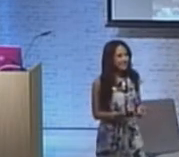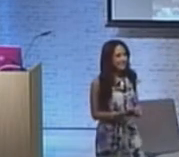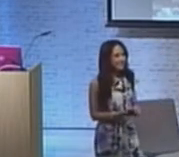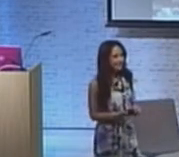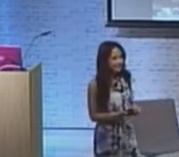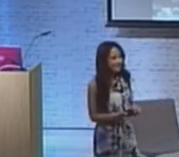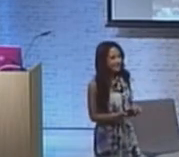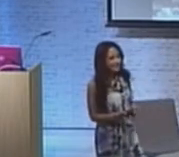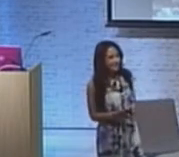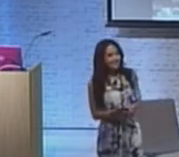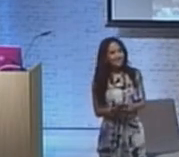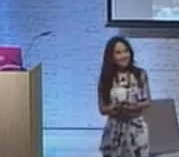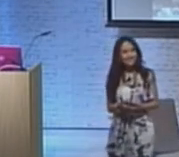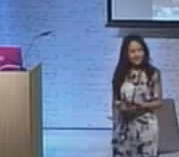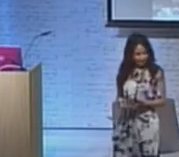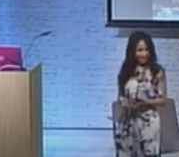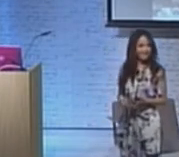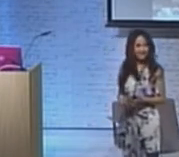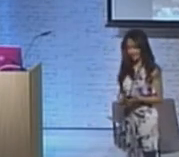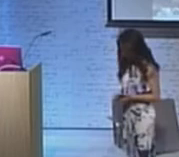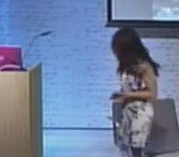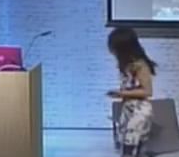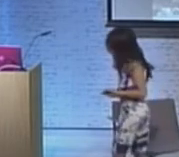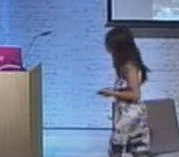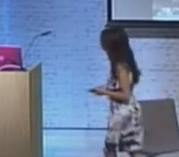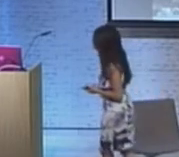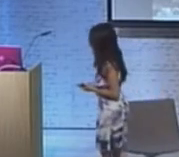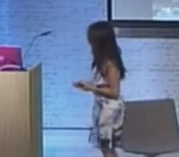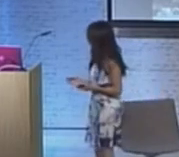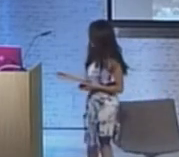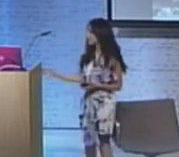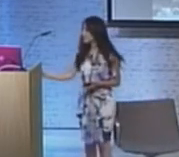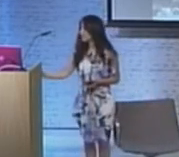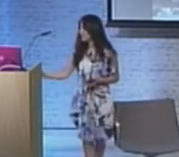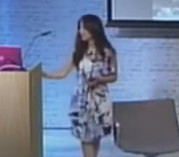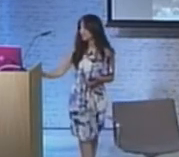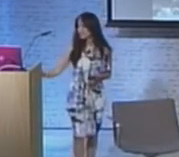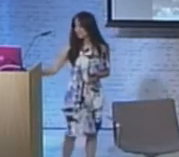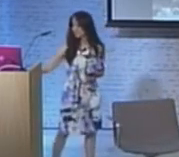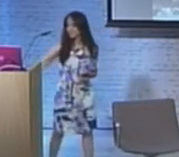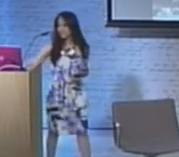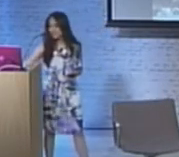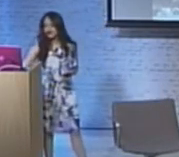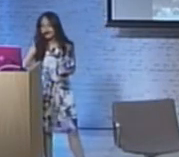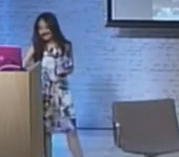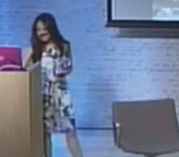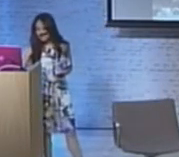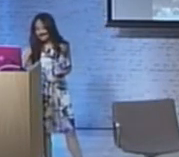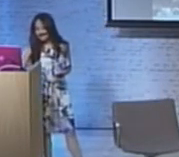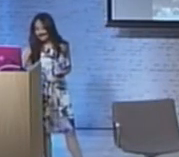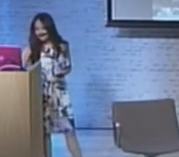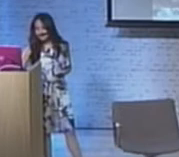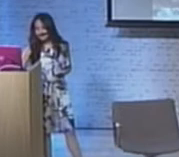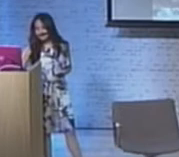Sí, pues autores españoles y también latinoamericanos, principalmente en lengua castellana, y bueno, memorizábamos algunas